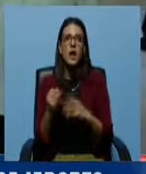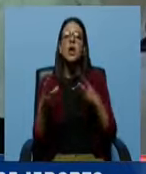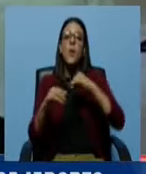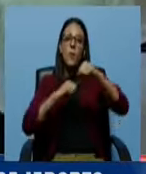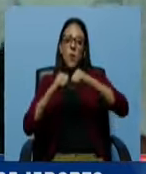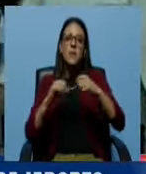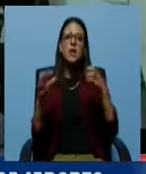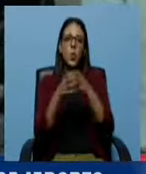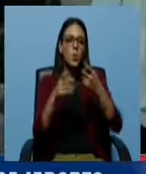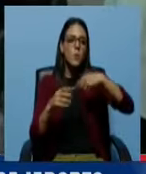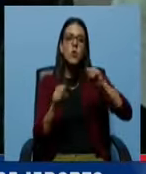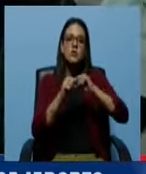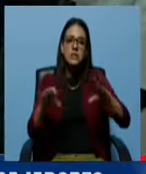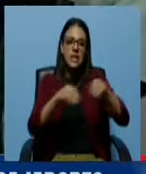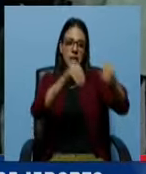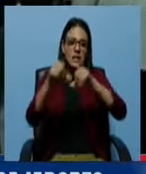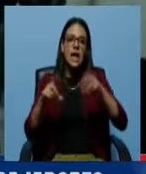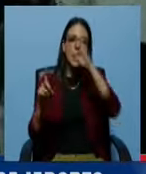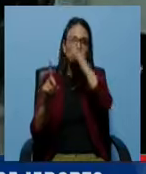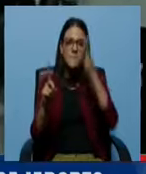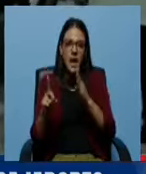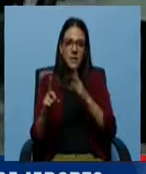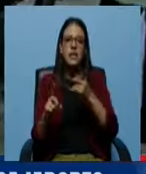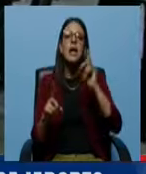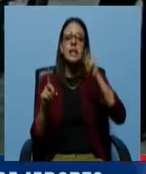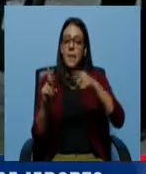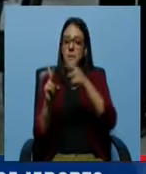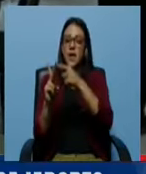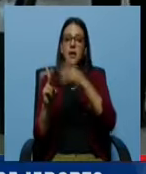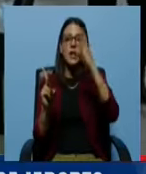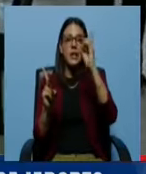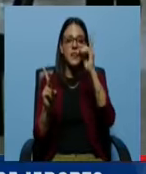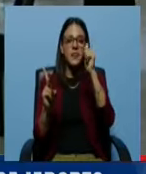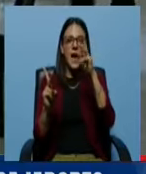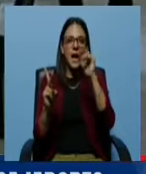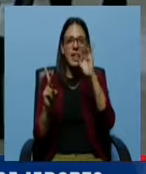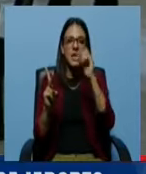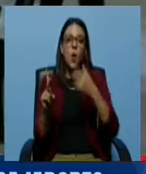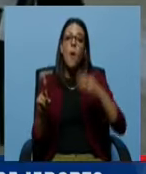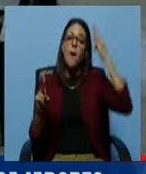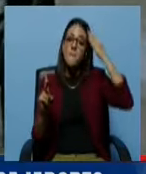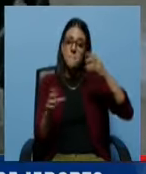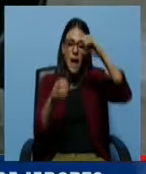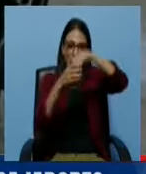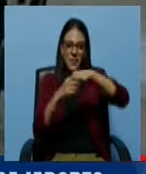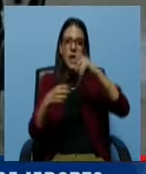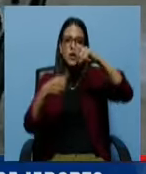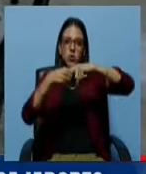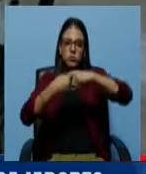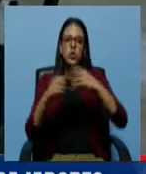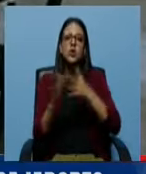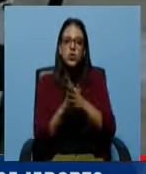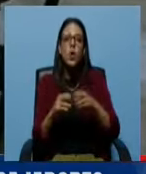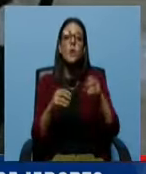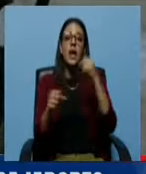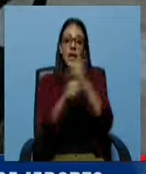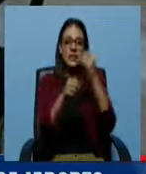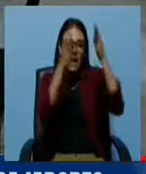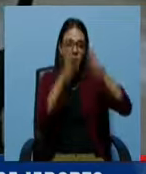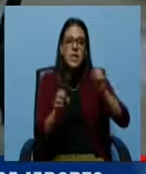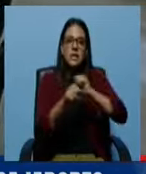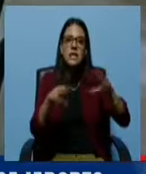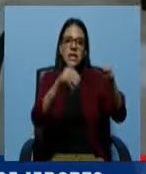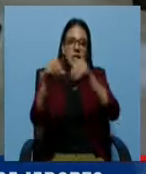Movimiento de los Trabajadores Rurales sin Tierra de Brasil, y Darío Milanes de Melo, militante del Movimiento de los Trabajadores sin Tierra de Brasil